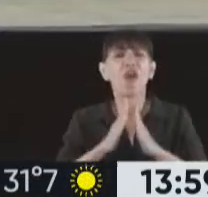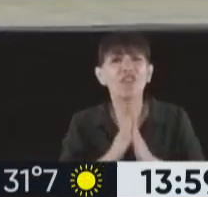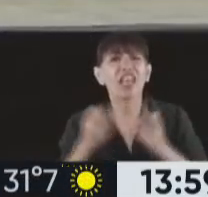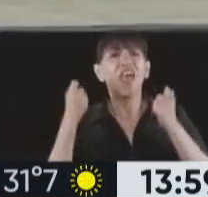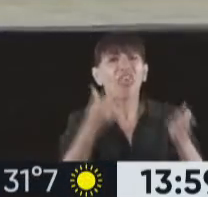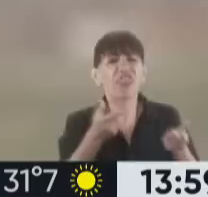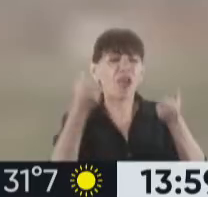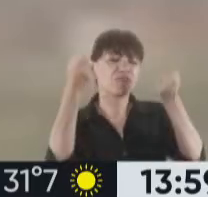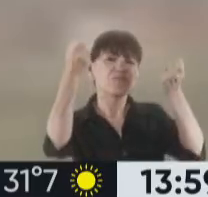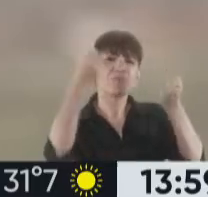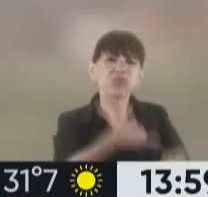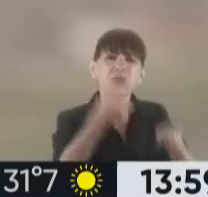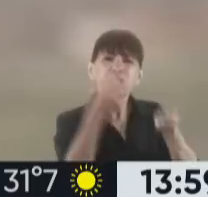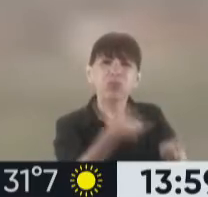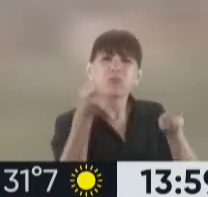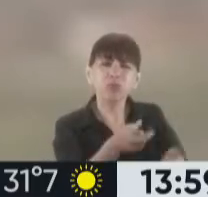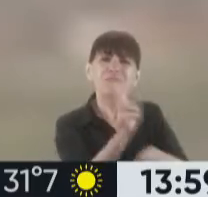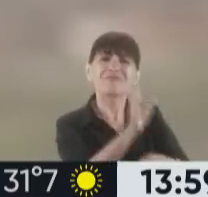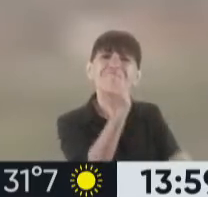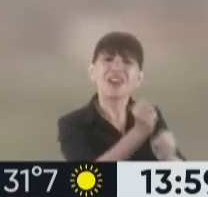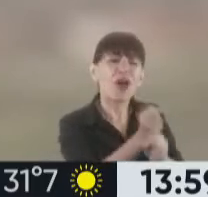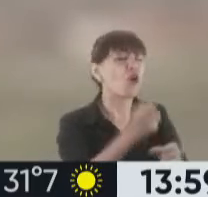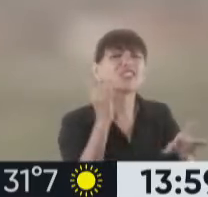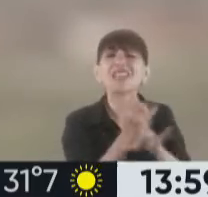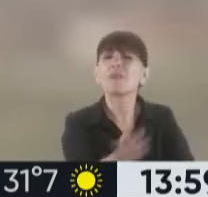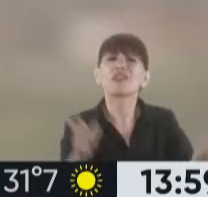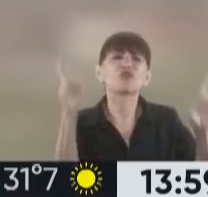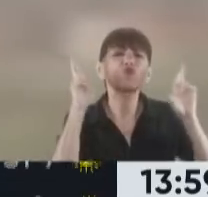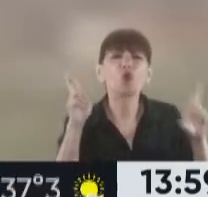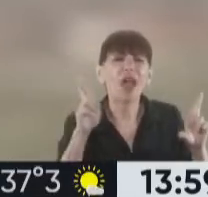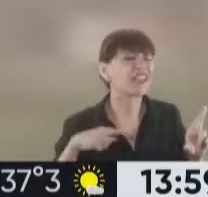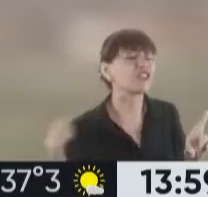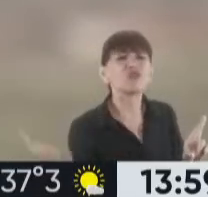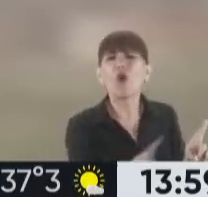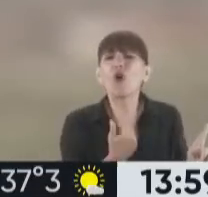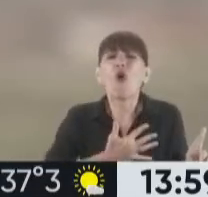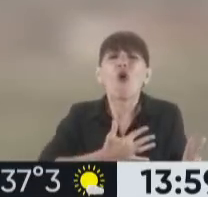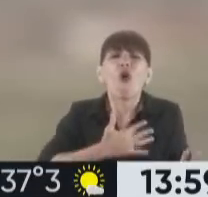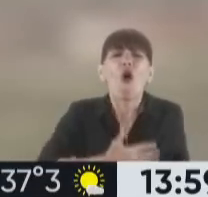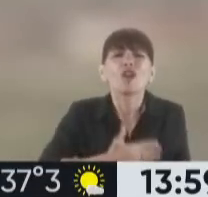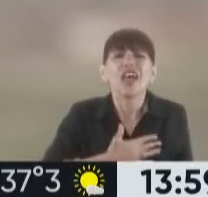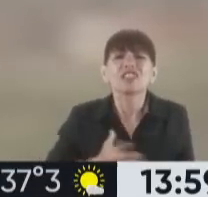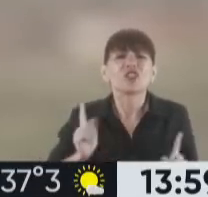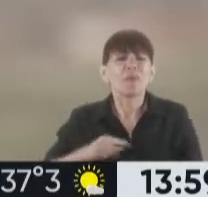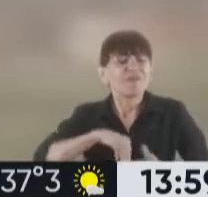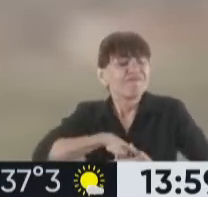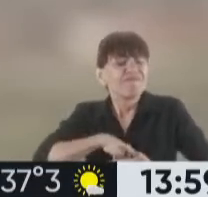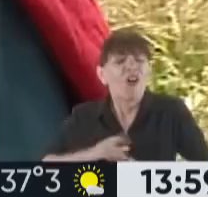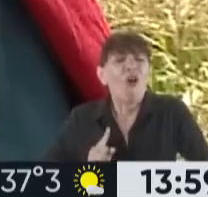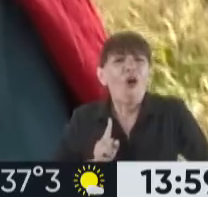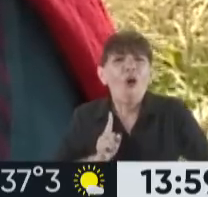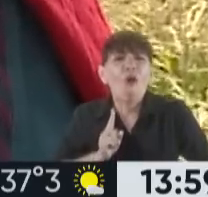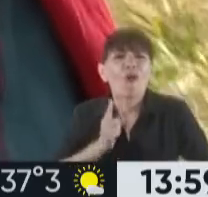le ayude en todo su trabajo y siempre tengan suerte. Y que estamos muy contentos y orgullosos por todo lo que